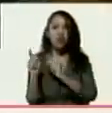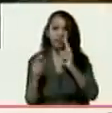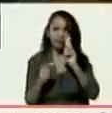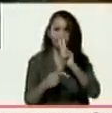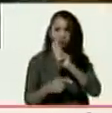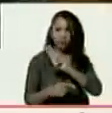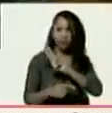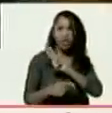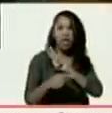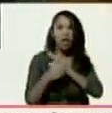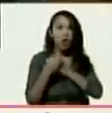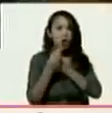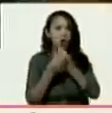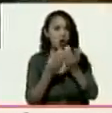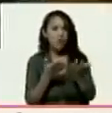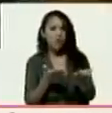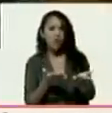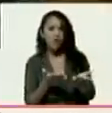eso ahorita?